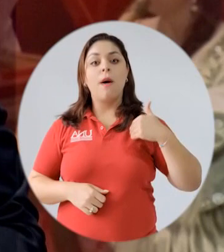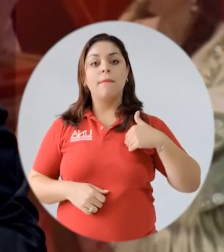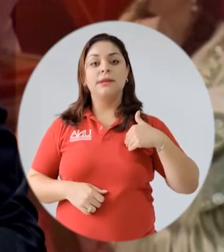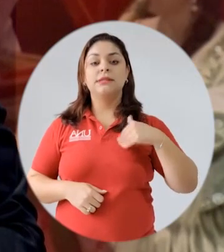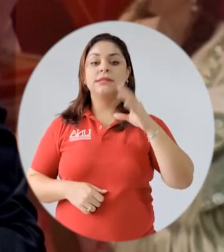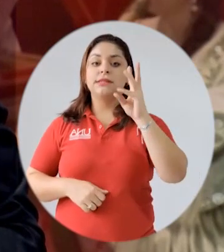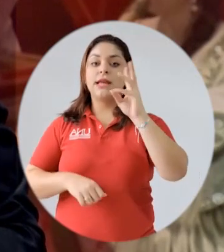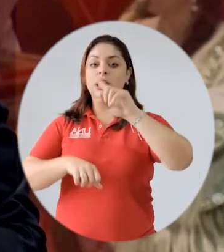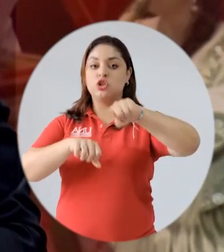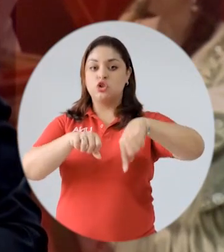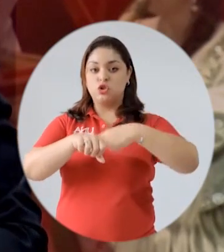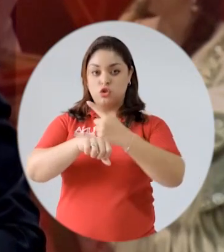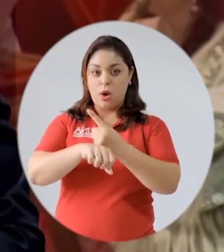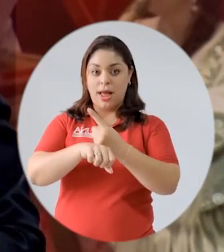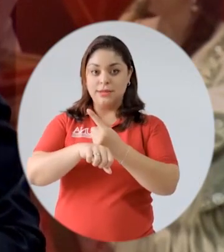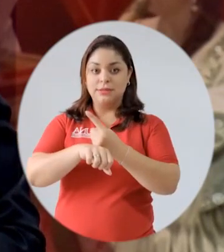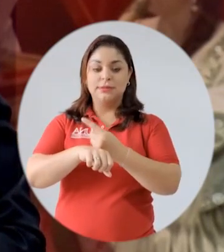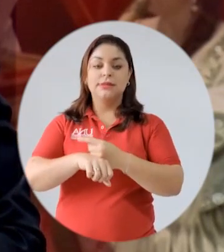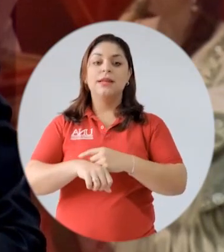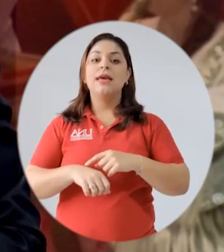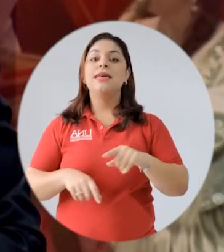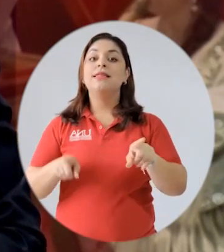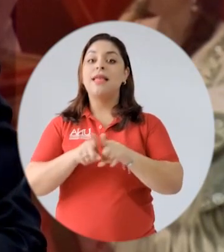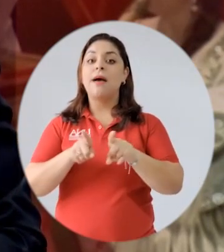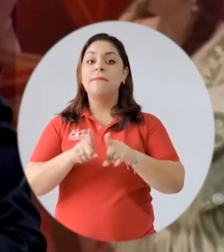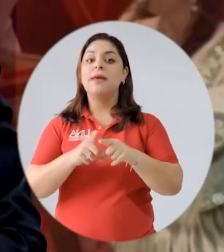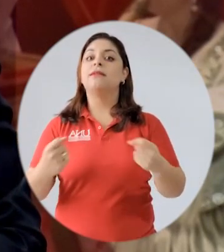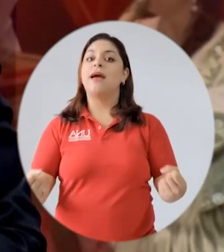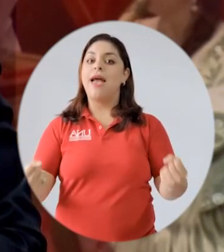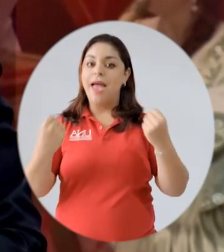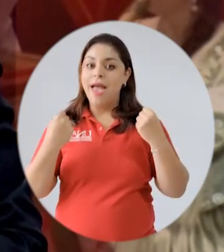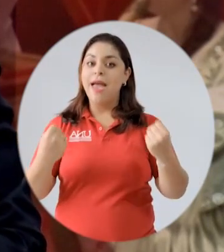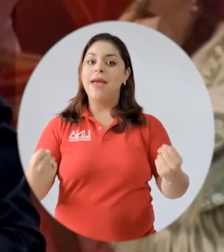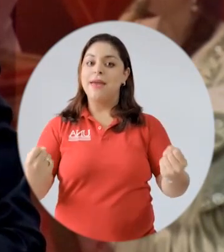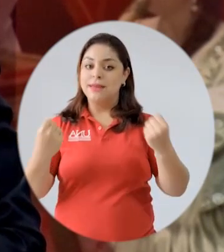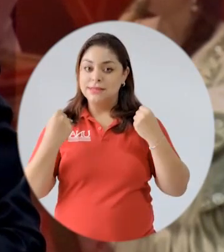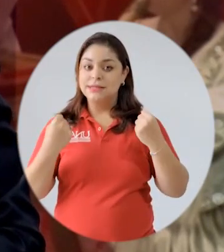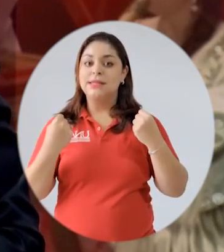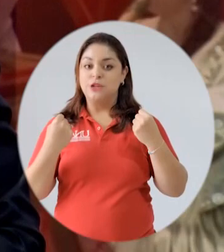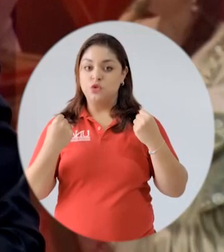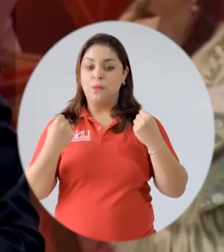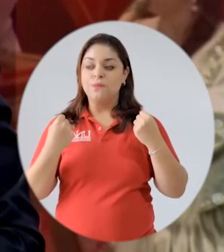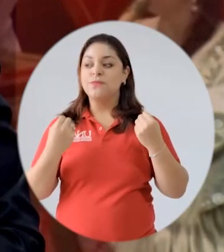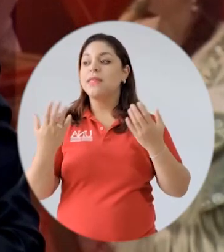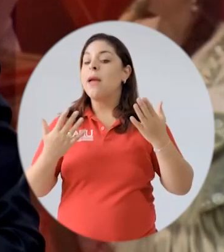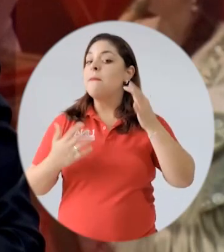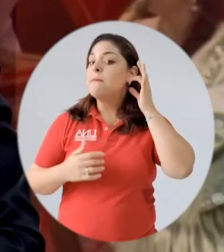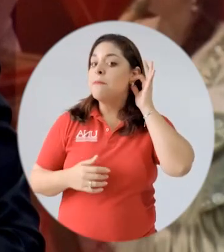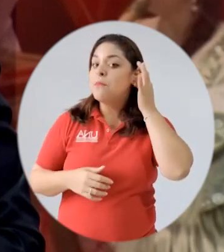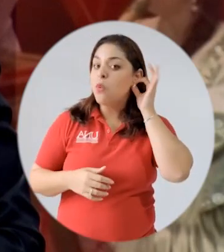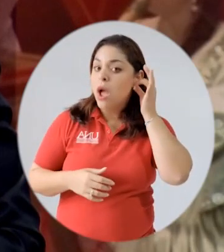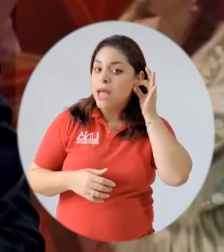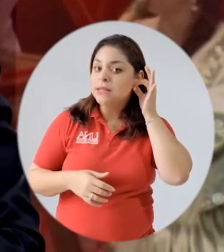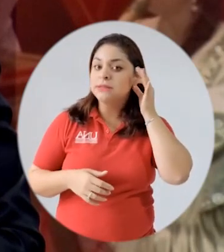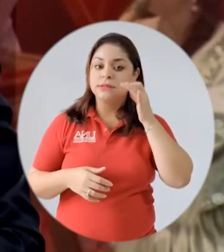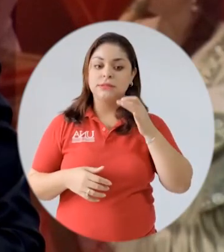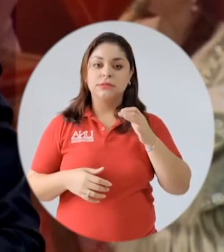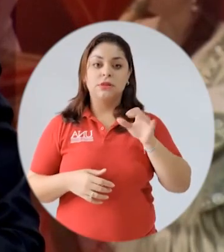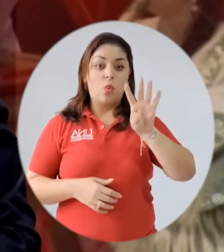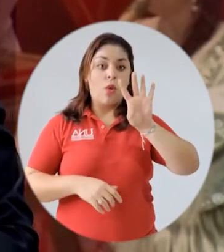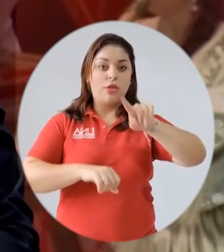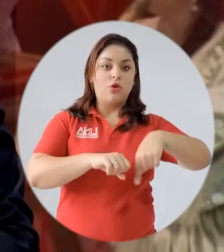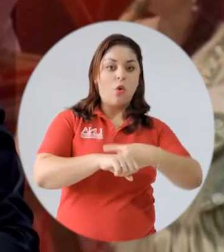la cantidad de tiempo que dedicamos a la semana, hombres y mujeres, a estar metidos a las redes sociales, ¿verdad? Que es algo de lo que nos